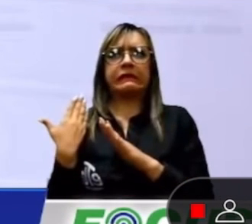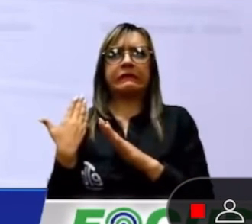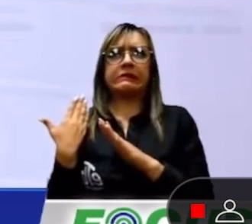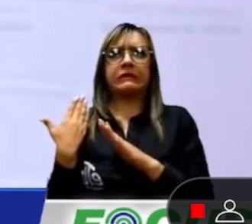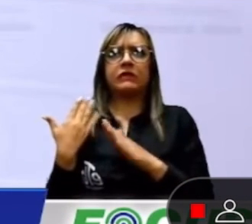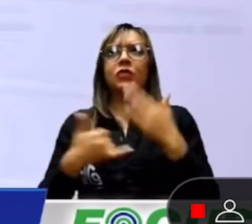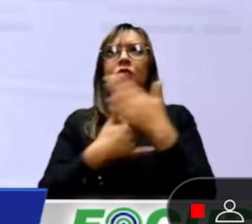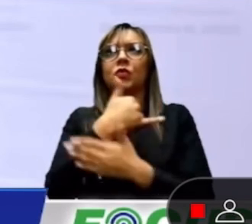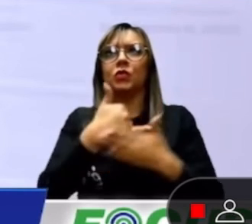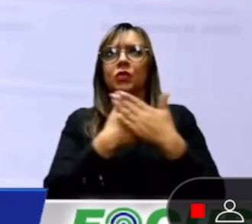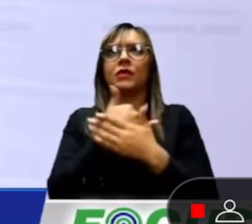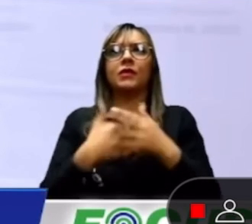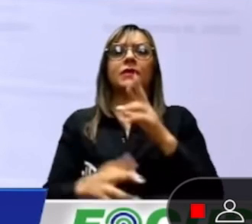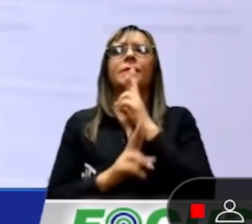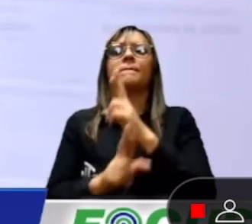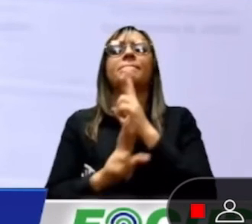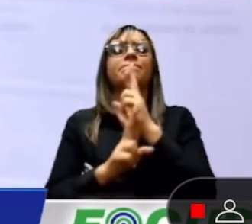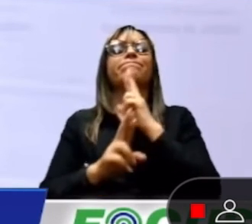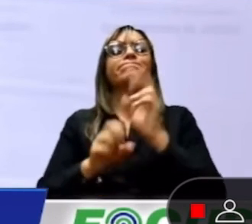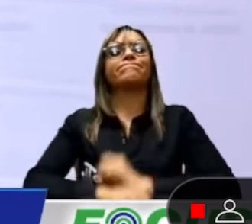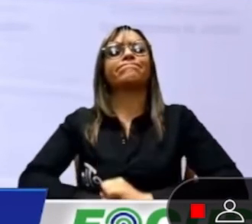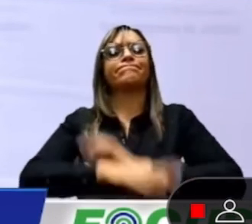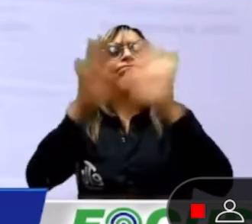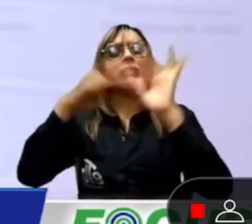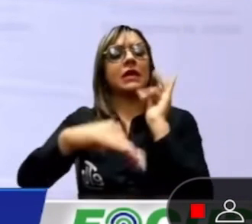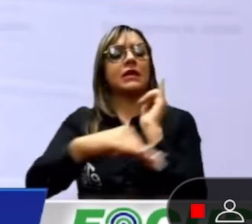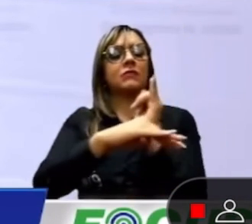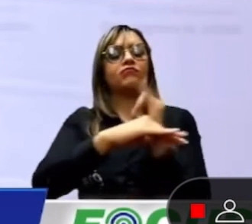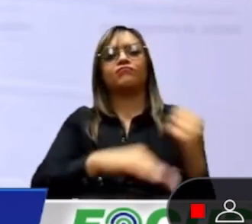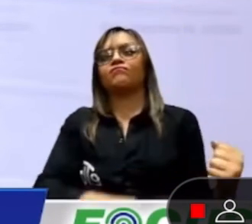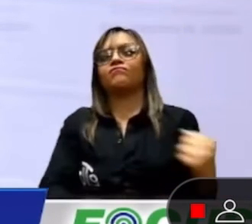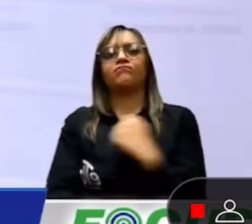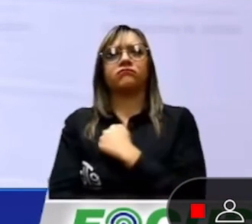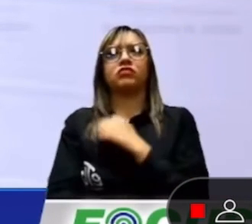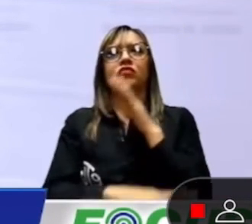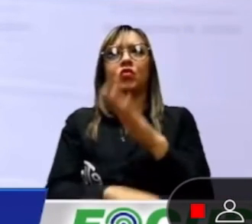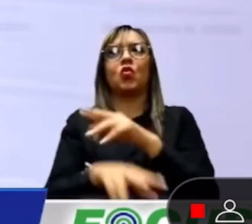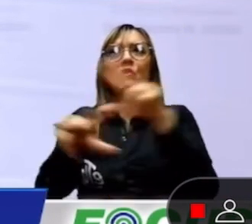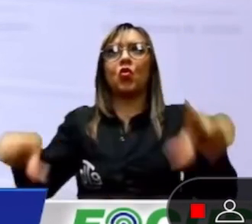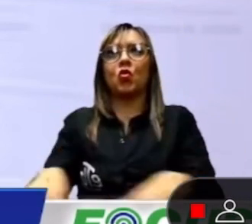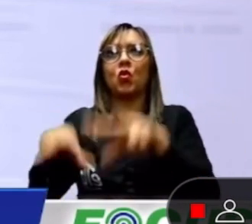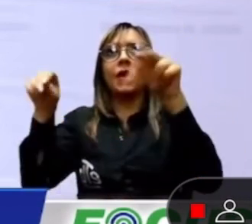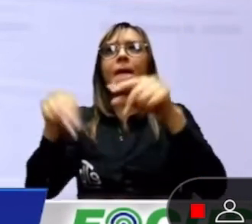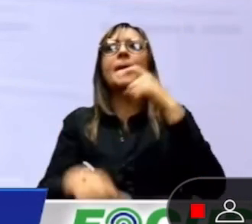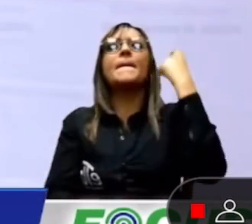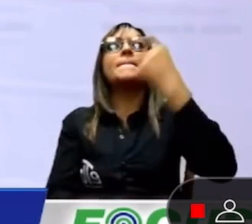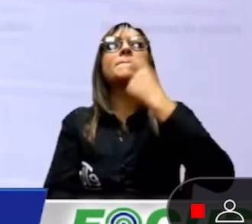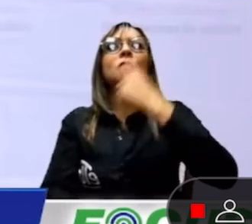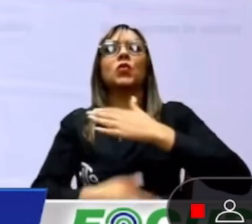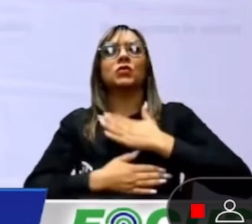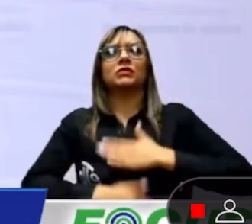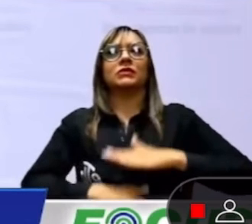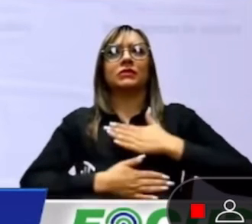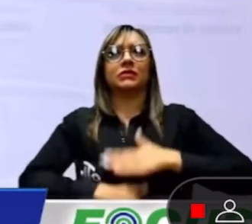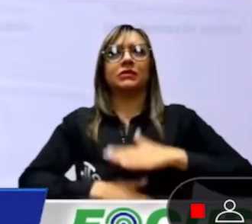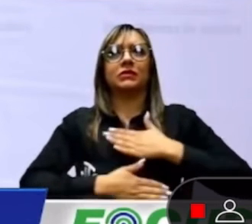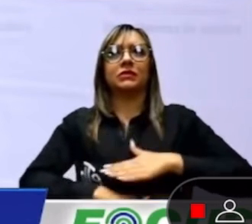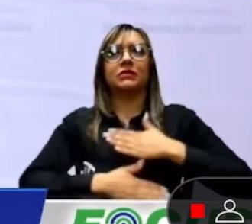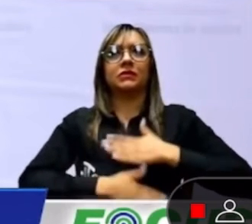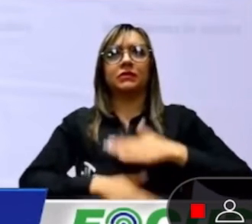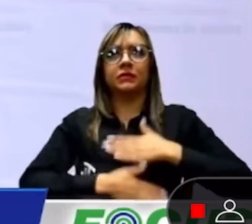esperan una respuesta Clara de la institucionalidad la sociedad Busca tranquilidad